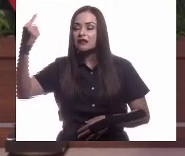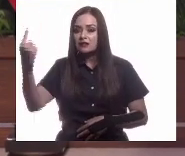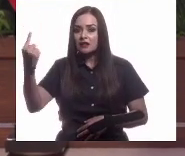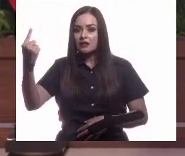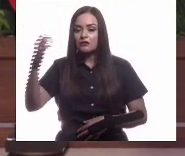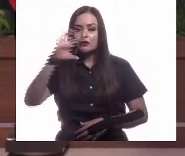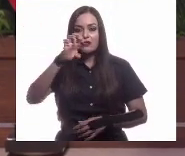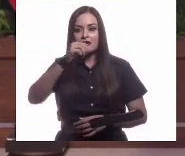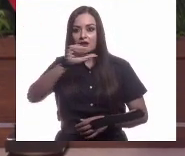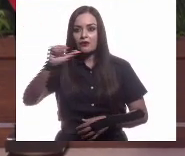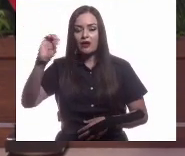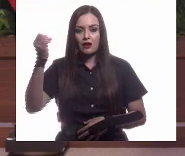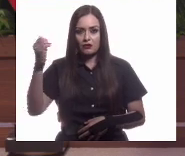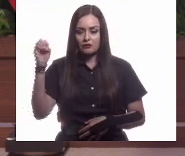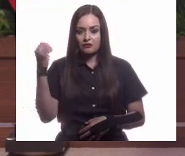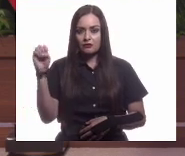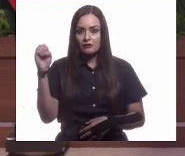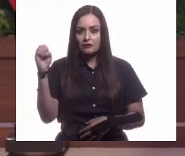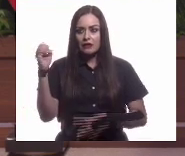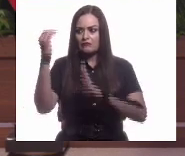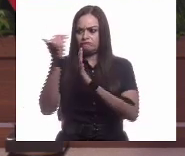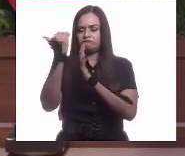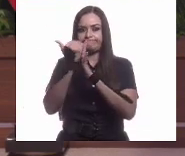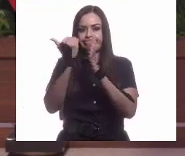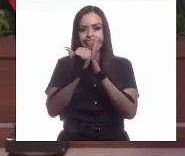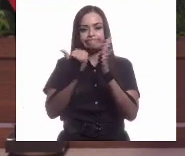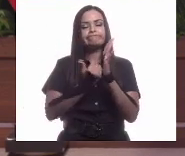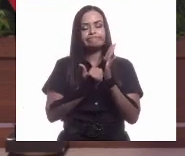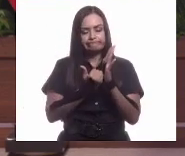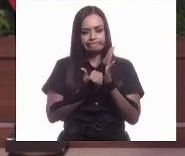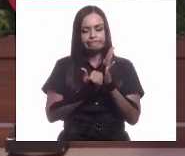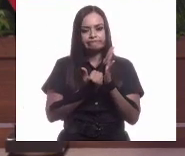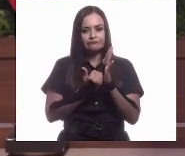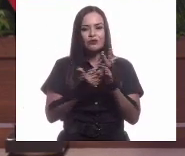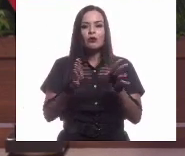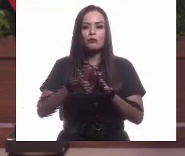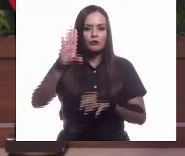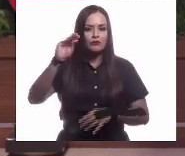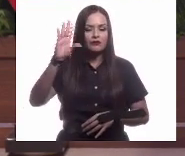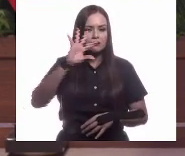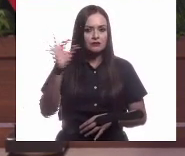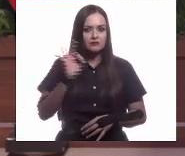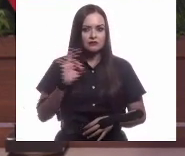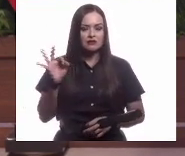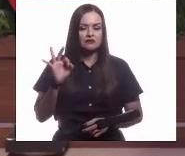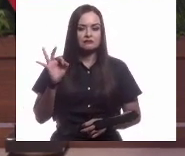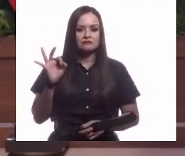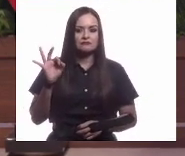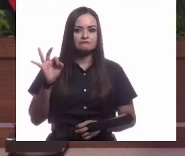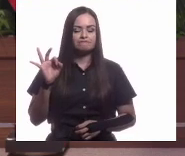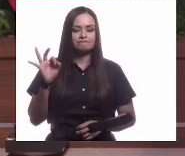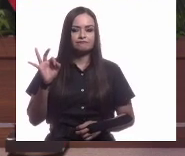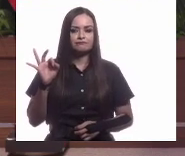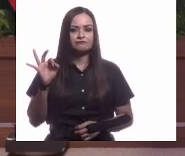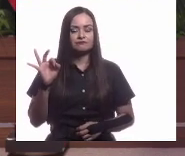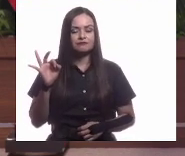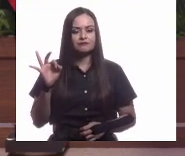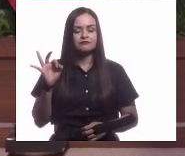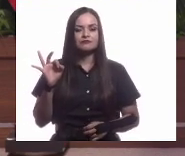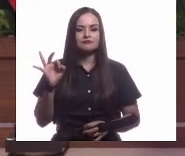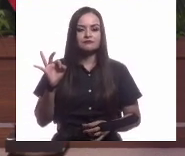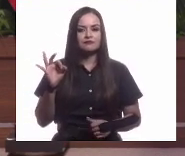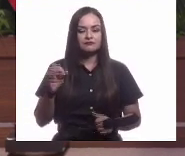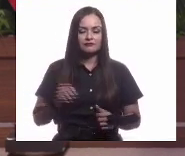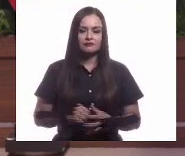enero a octubre de este año. Esta reducción es más o menos del 90%. Y no son, amigas y amigos,